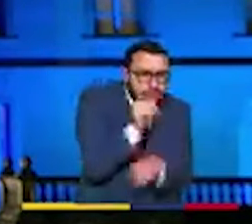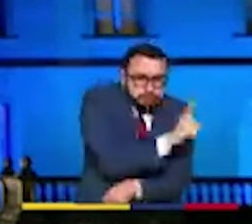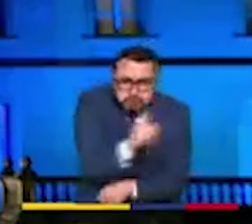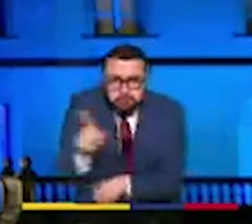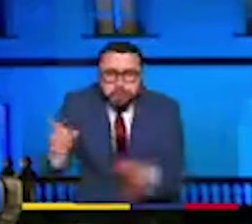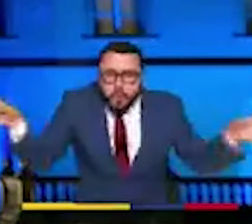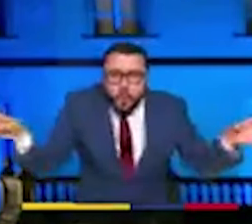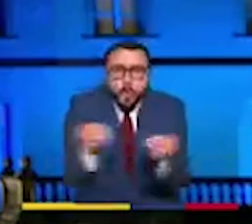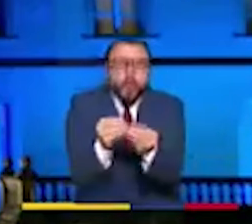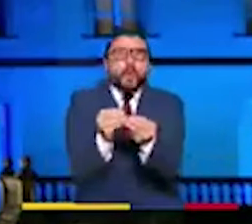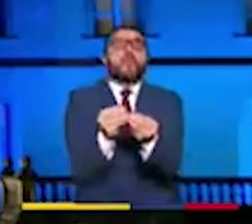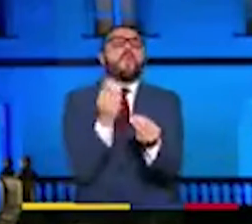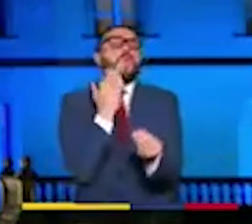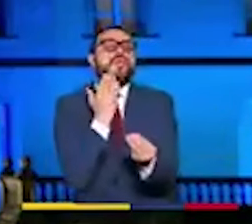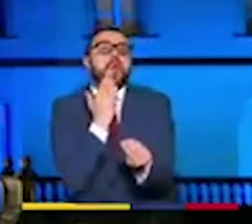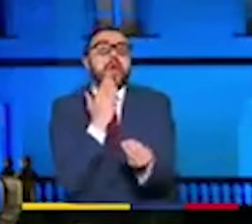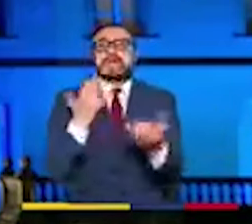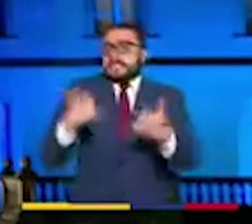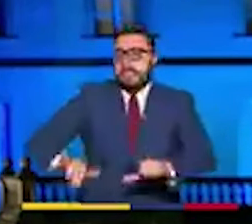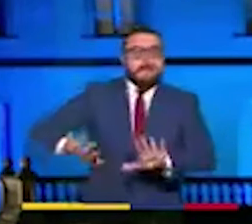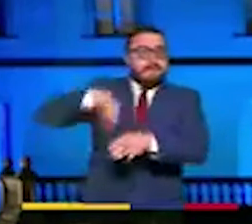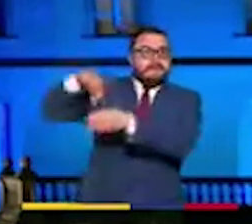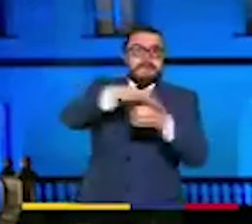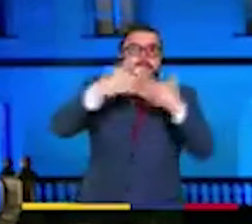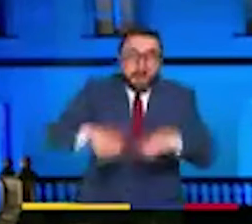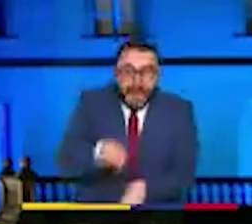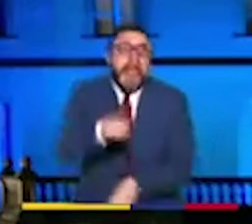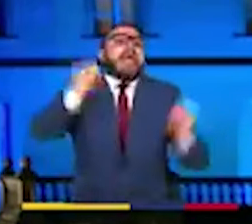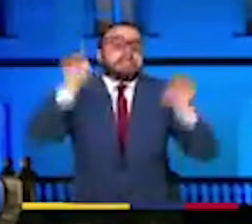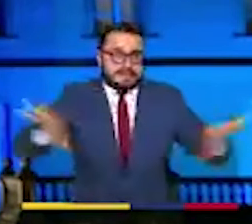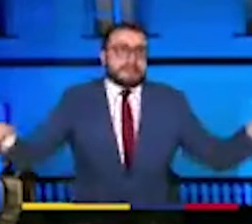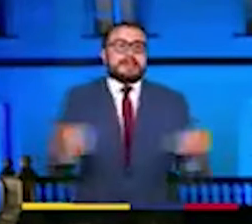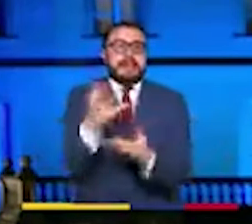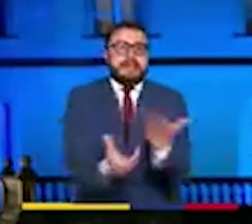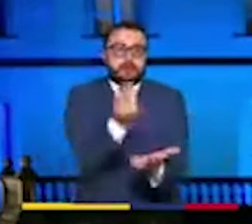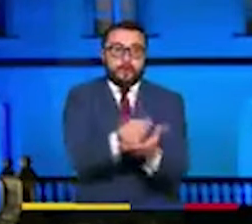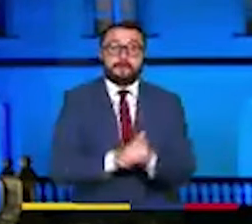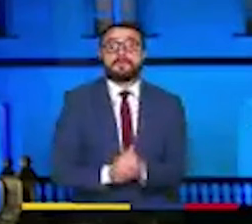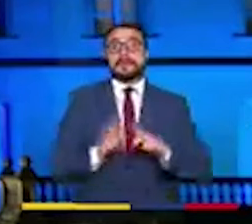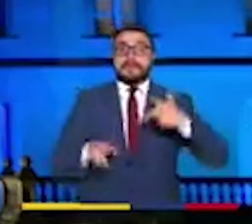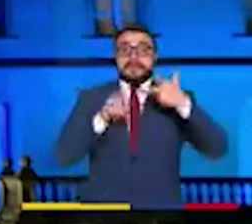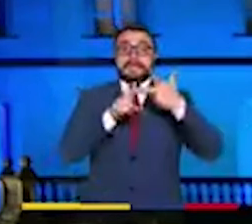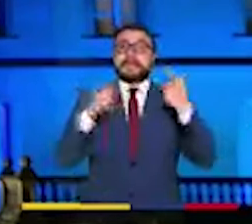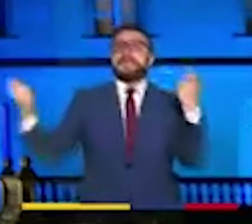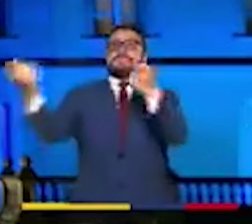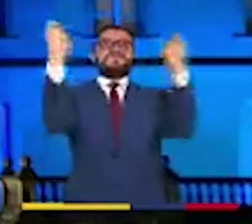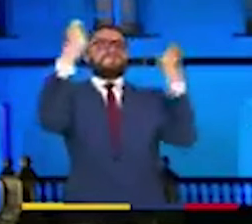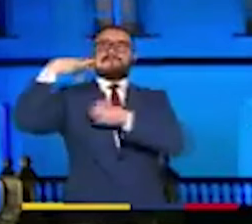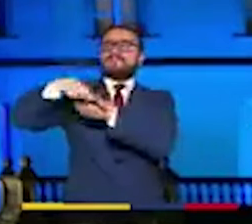elecciones. 3. Todos los gastos de campaña por concepto de propaganda electoral